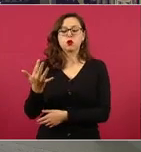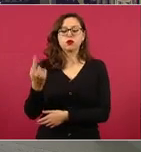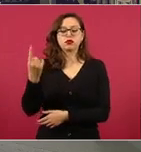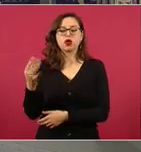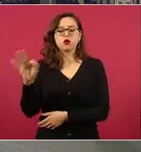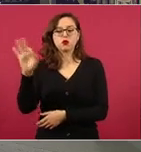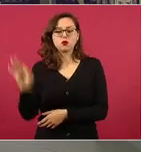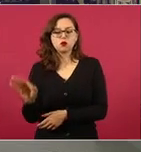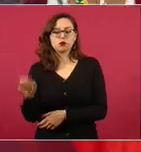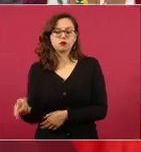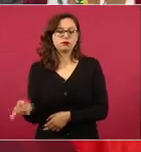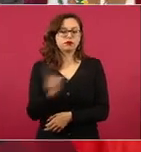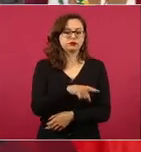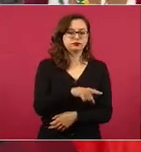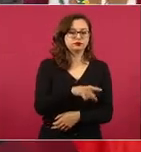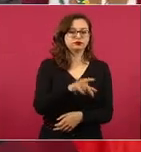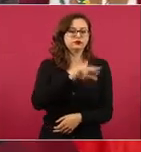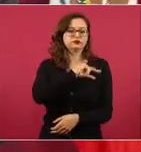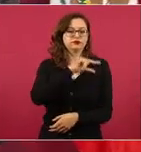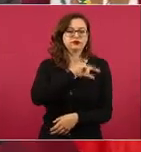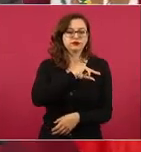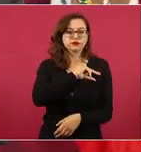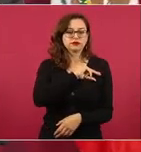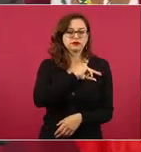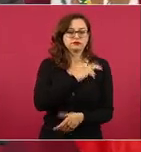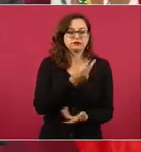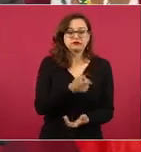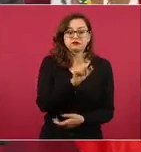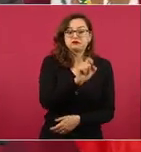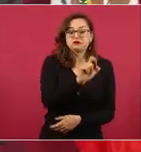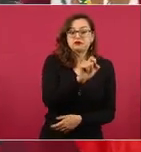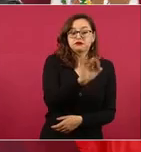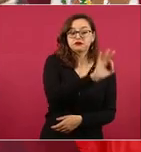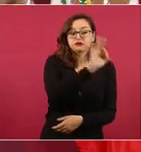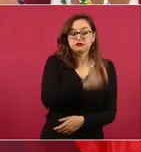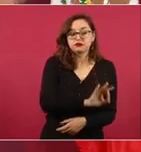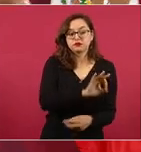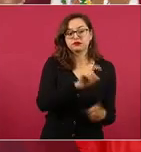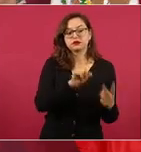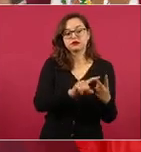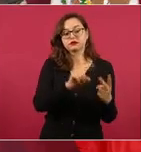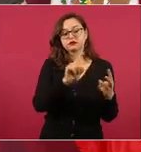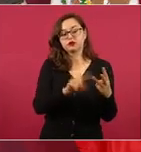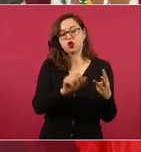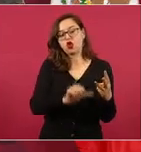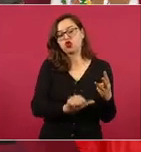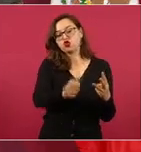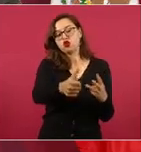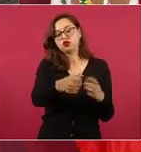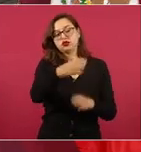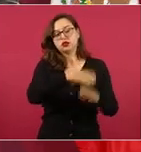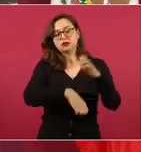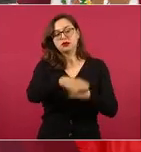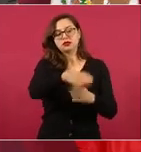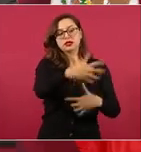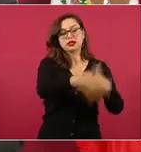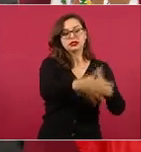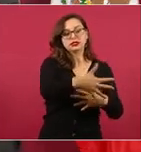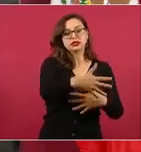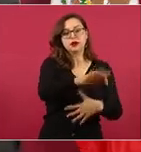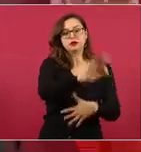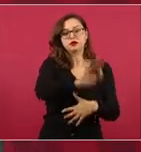Talos tiene como el 20, y otras dos empresas tienen 15 y